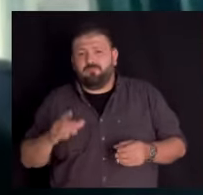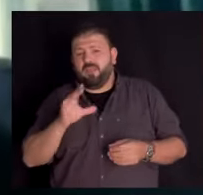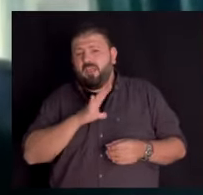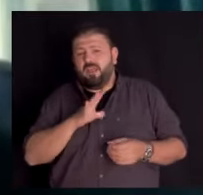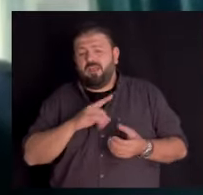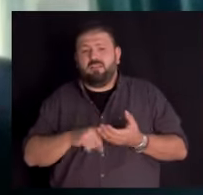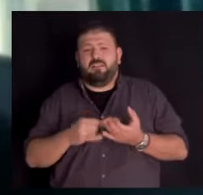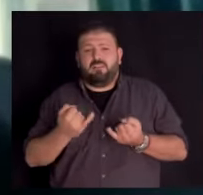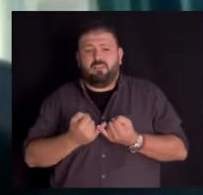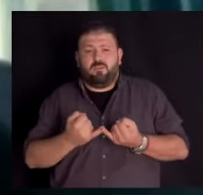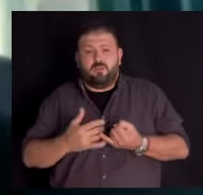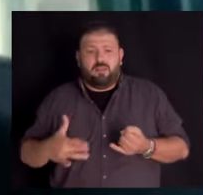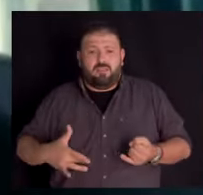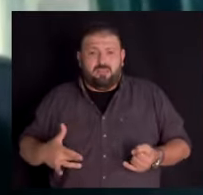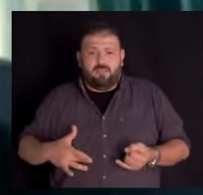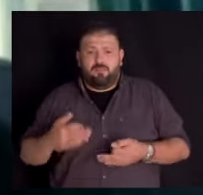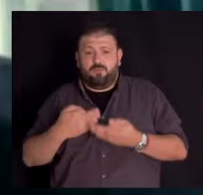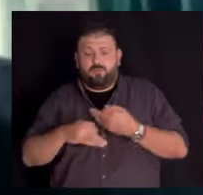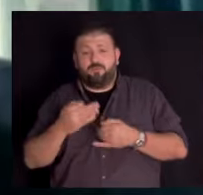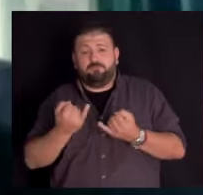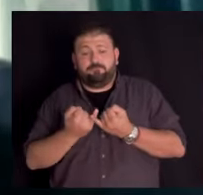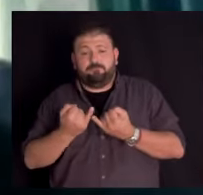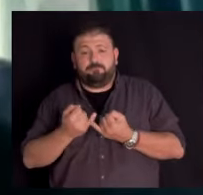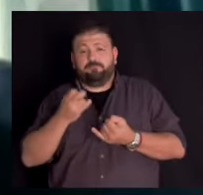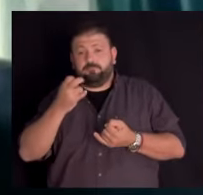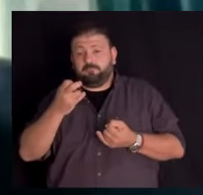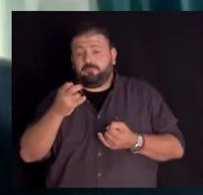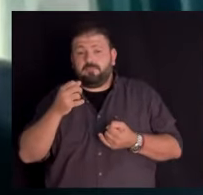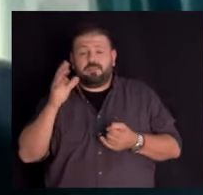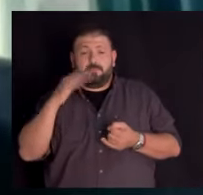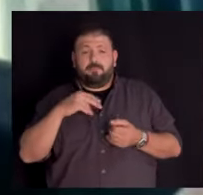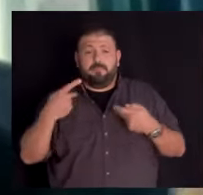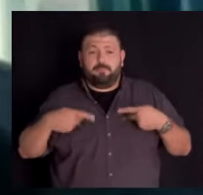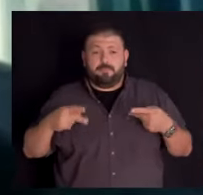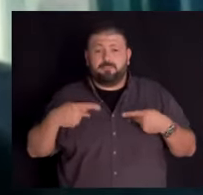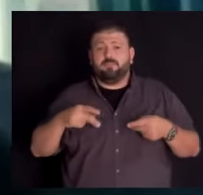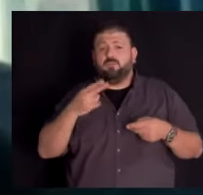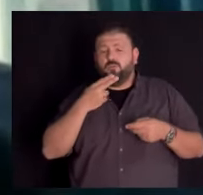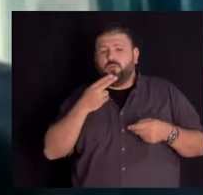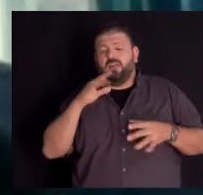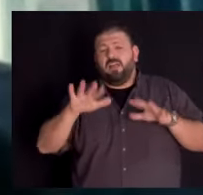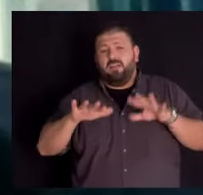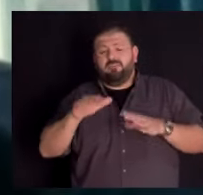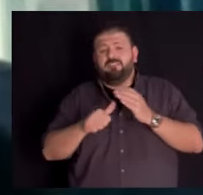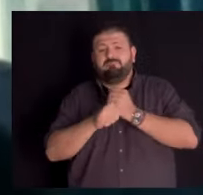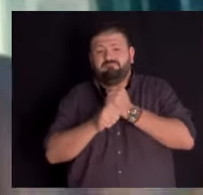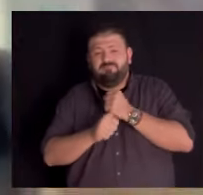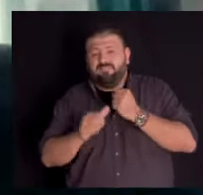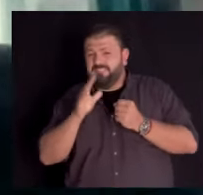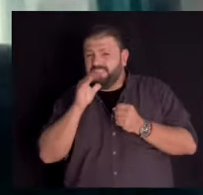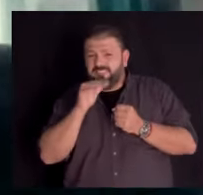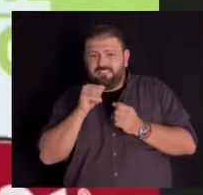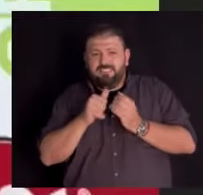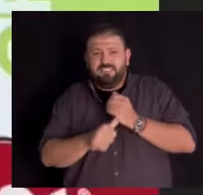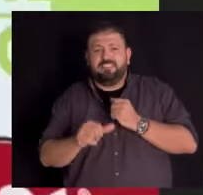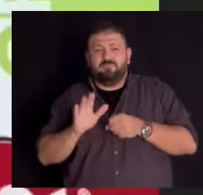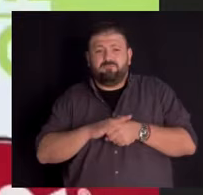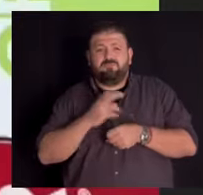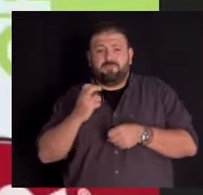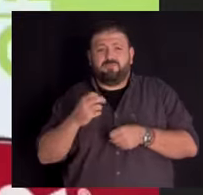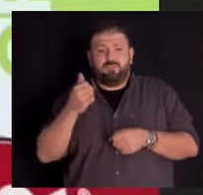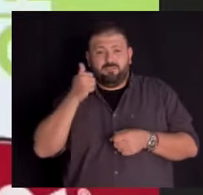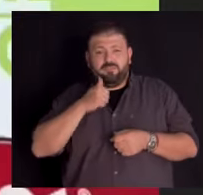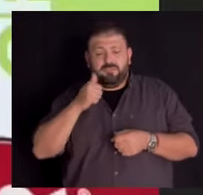del hígado. Y por lo regular esas personas también cursan con estreñimiento. Entonces,